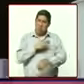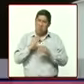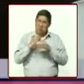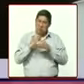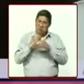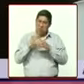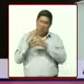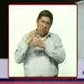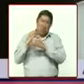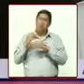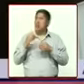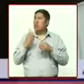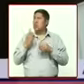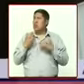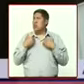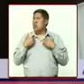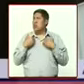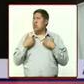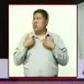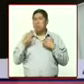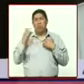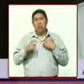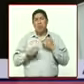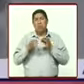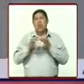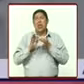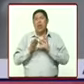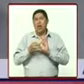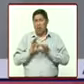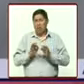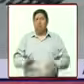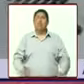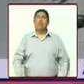venas que únicamente las tiene él y se deben solucionar.